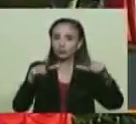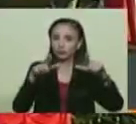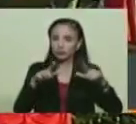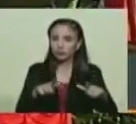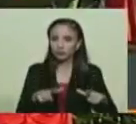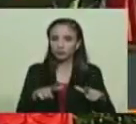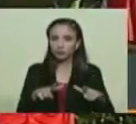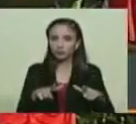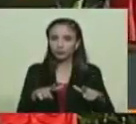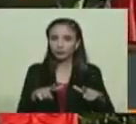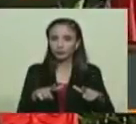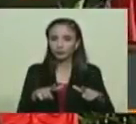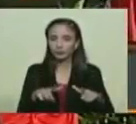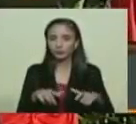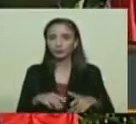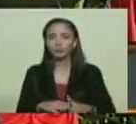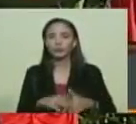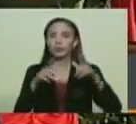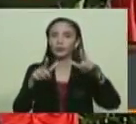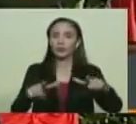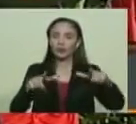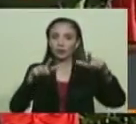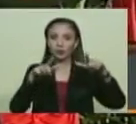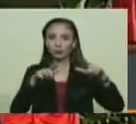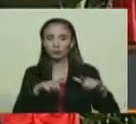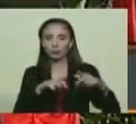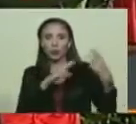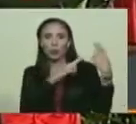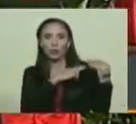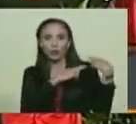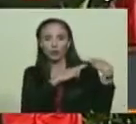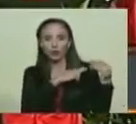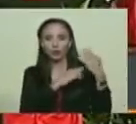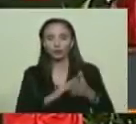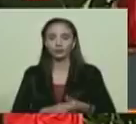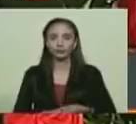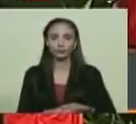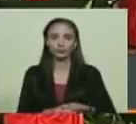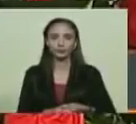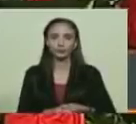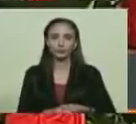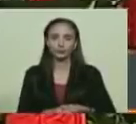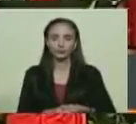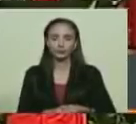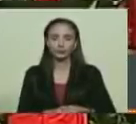recibir la jerarquía al grado inmediato superior. Autorizado.